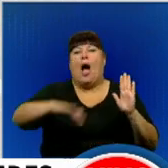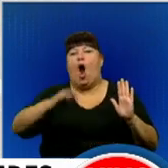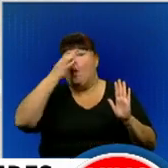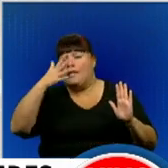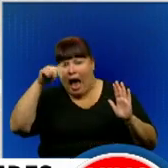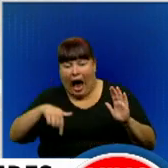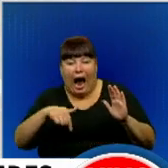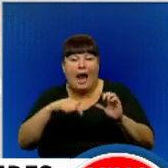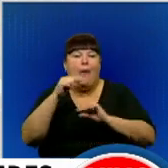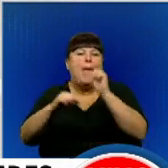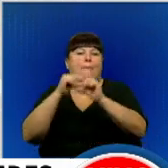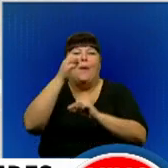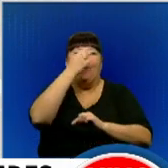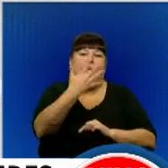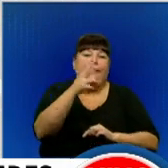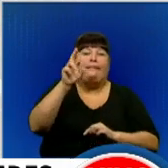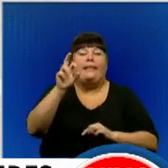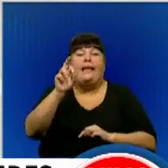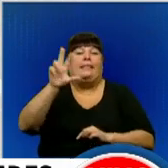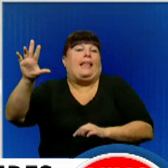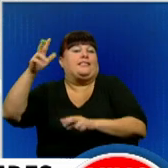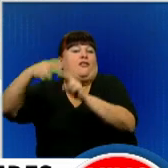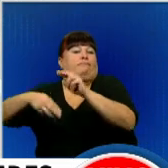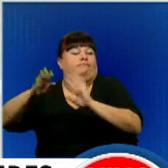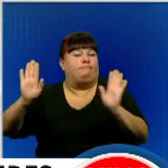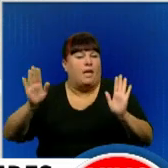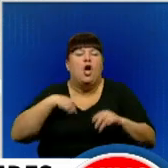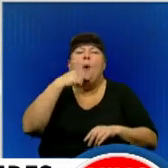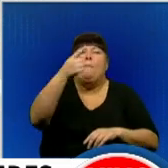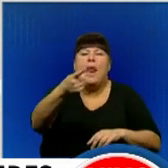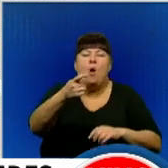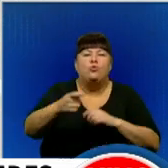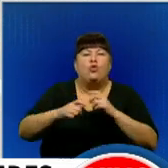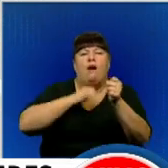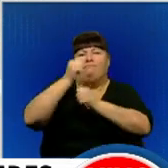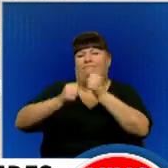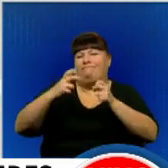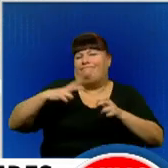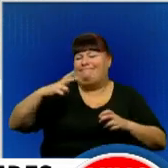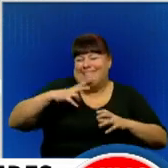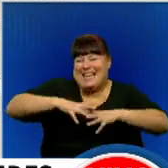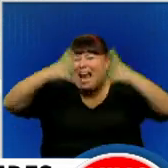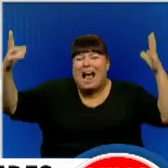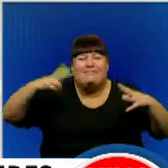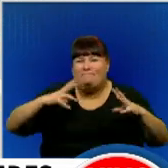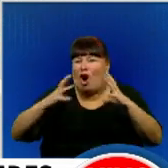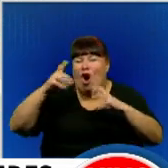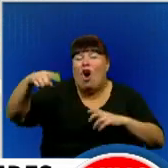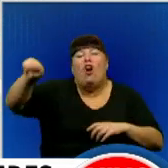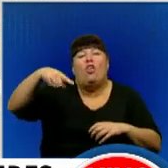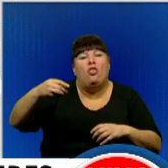y ahora en forma escalonada 25 30 hasta el 35 la pregunta de a los grandes capitalistas a lo grande capitalista